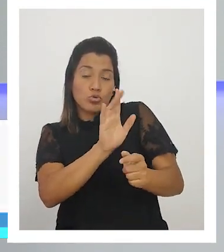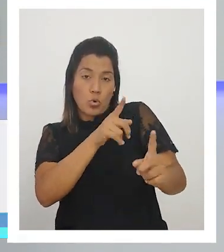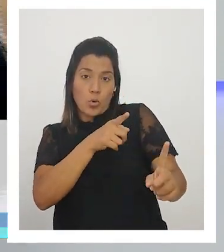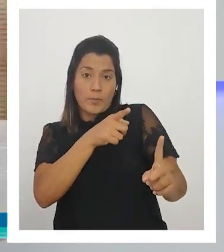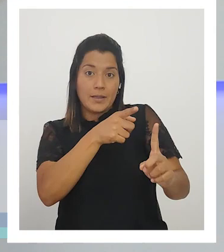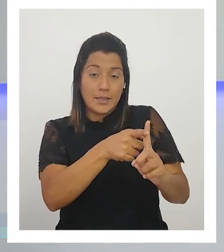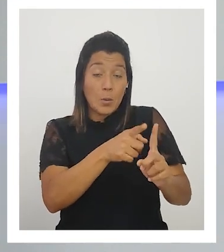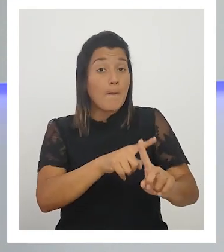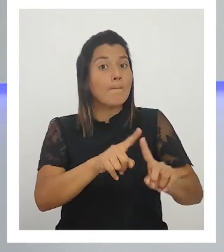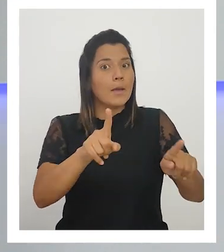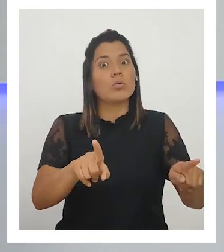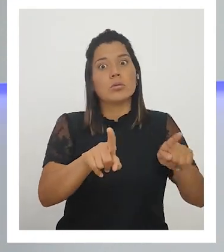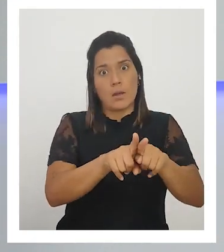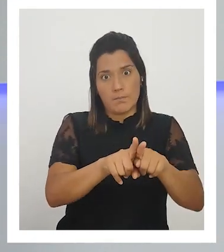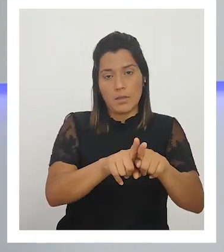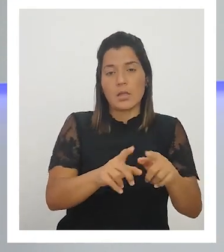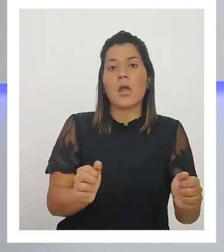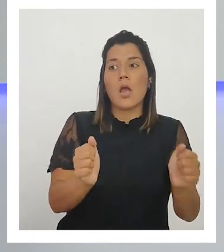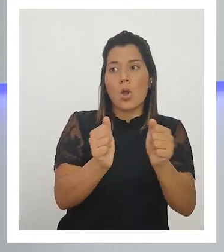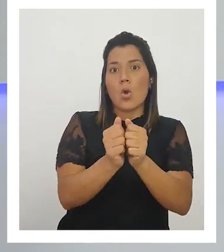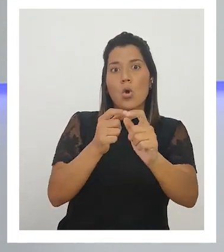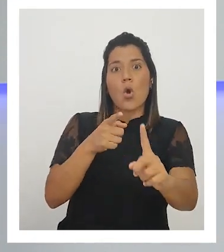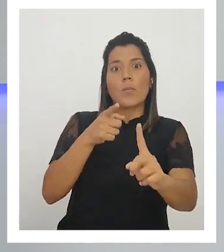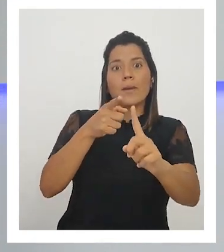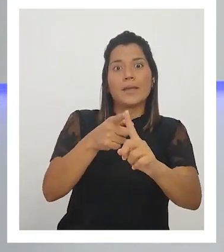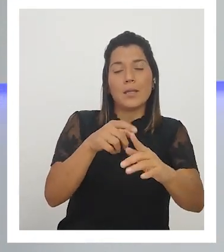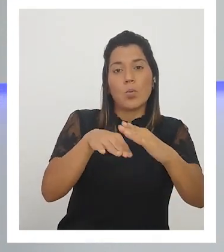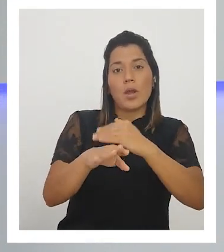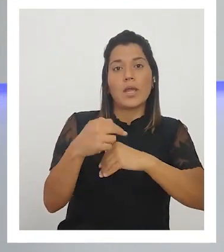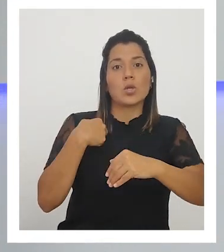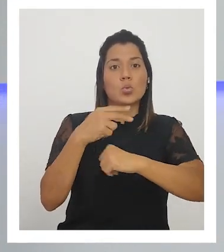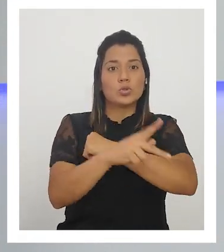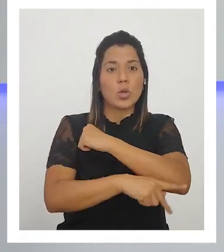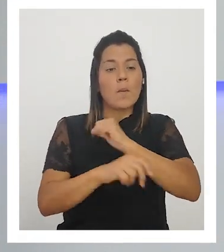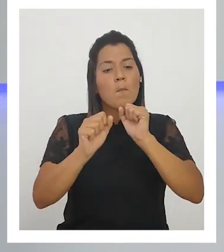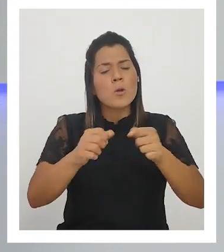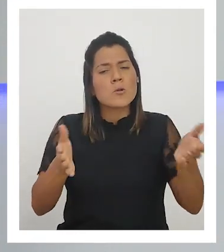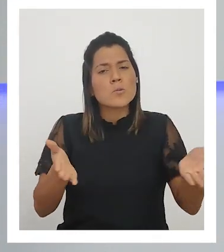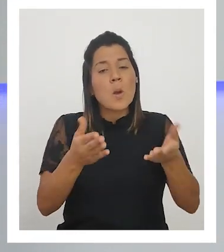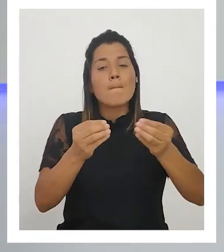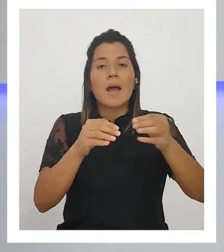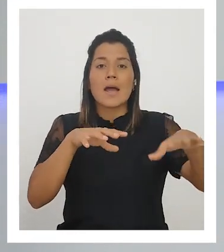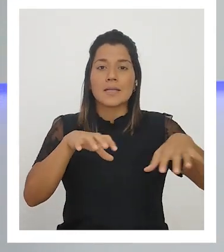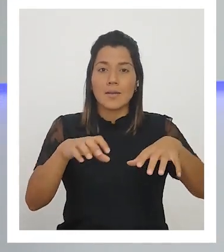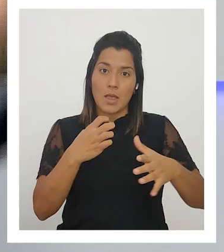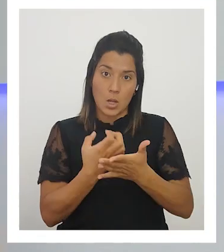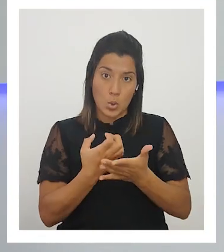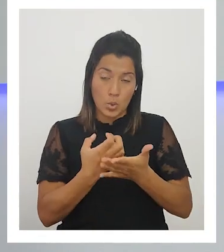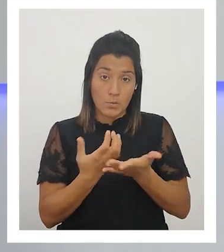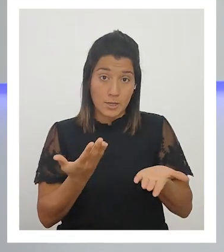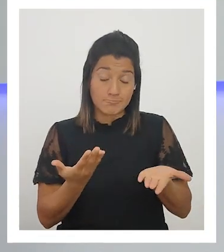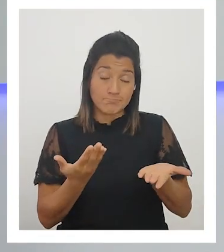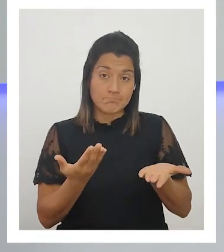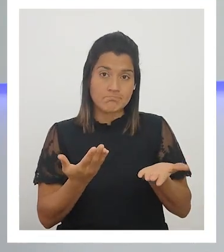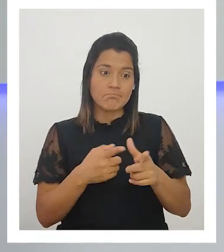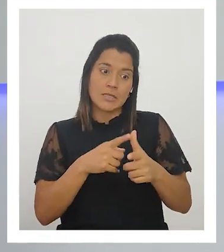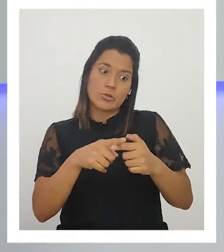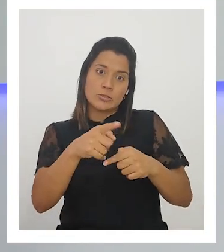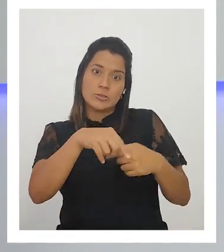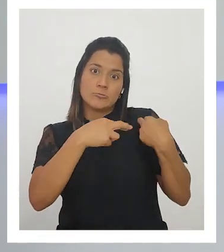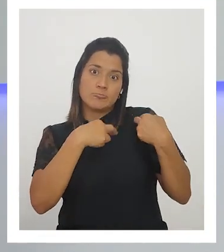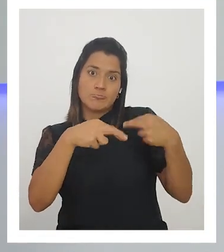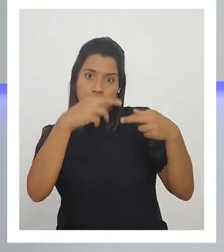pero también con el objetivo del país de empujar más la reactivación económica, pues estarán